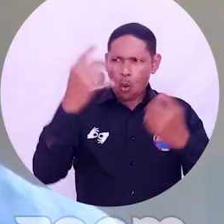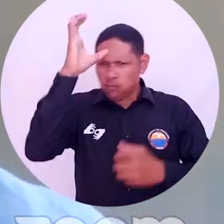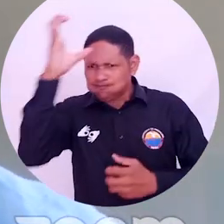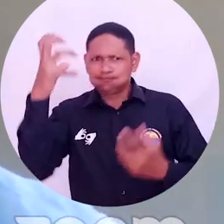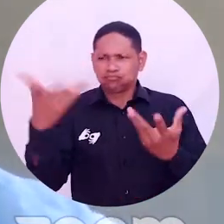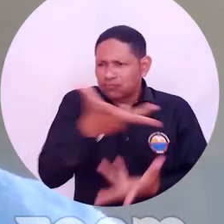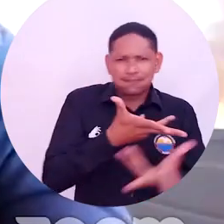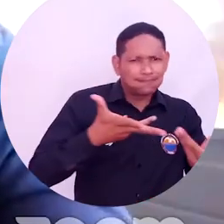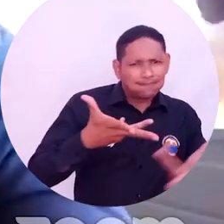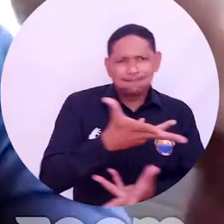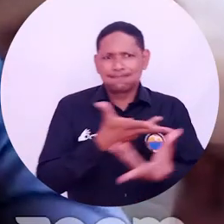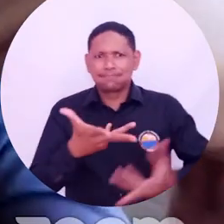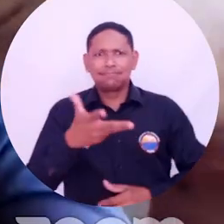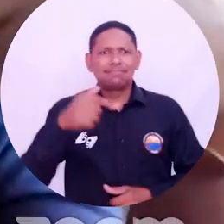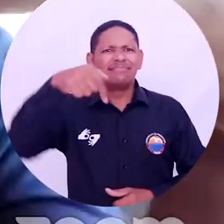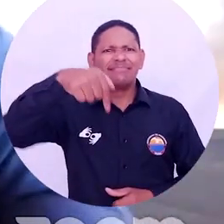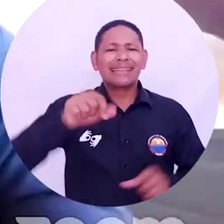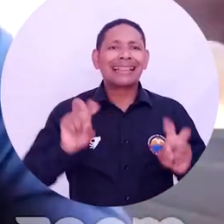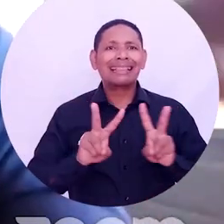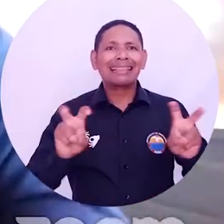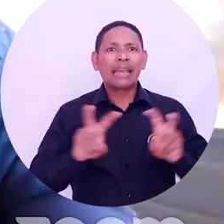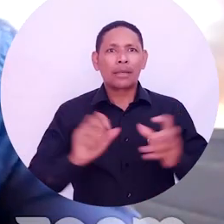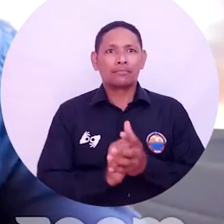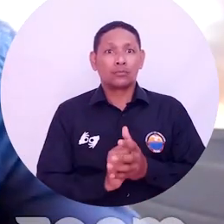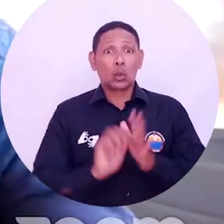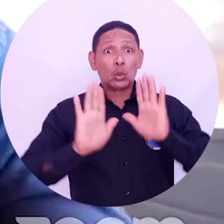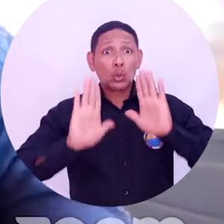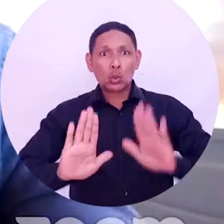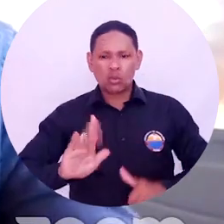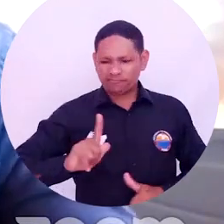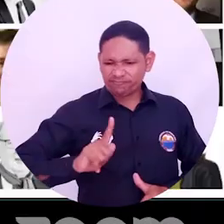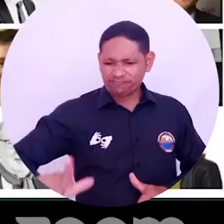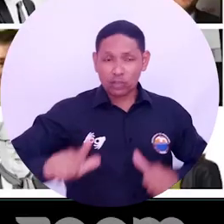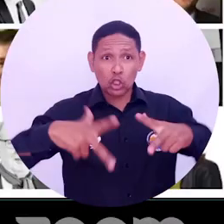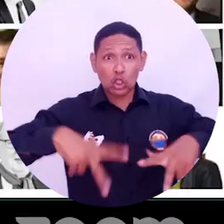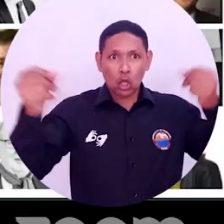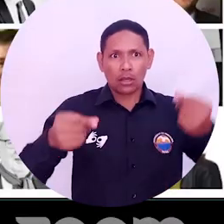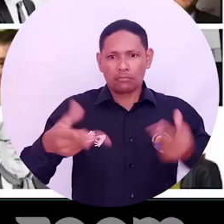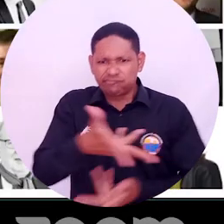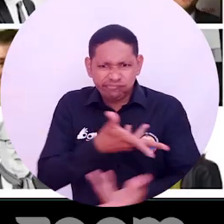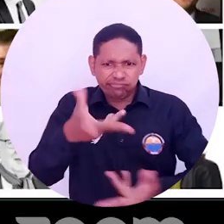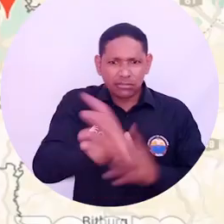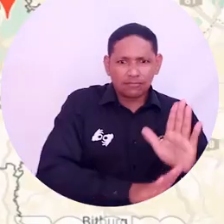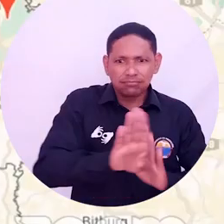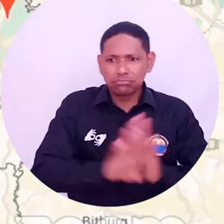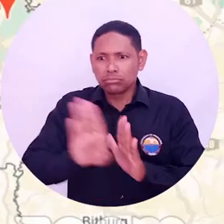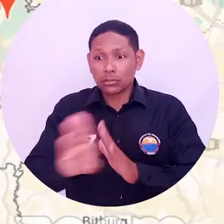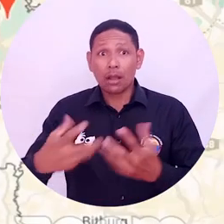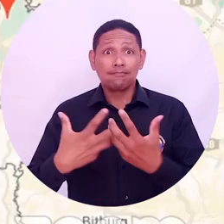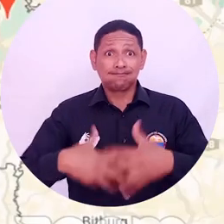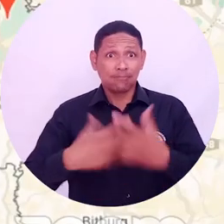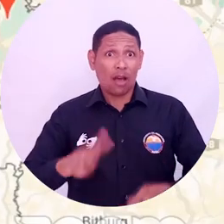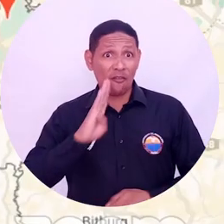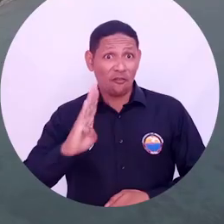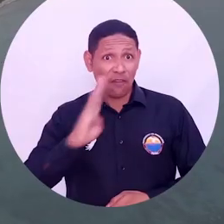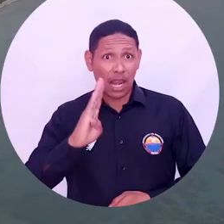innovación. En esta oportunidad, la temática abordó la revitalización de los ecosistemas de emprendimiento social bajo el éxito de la empresa de Bélgica,